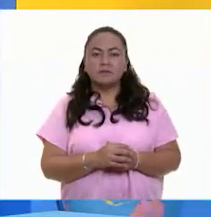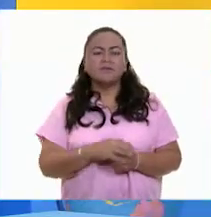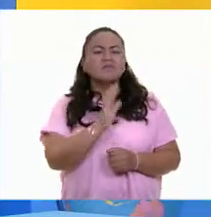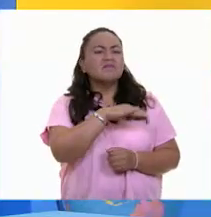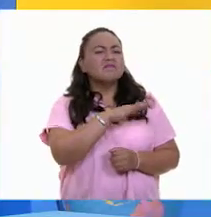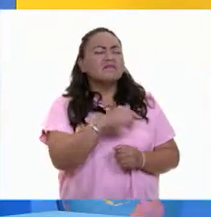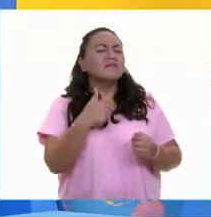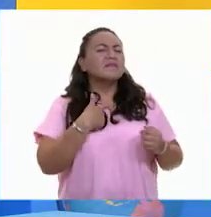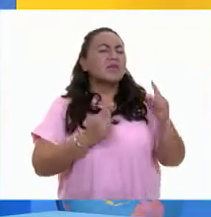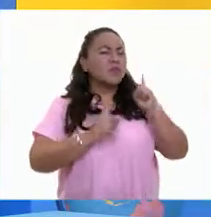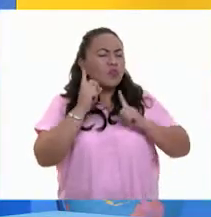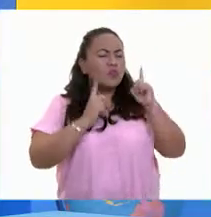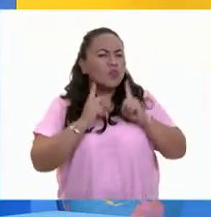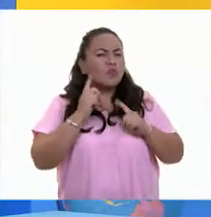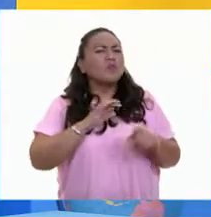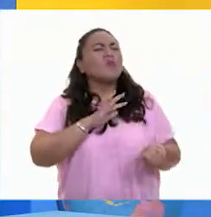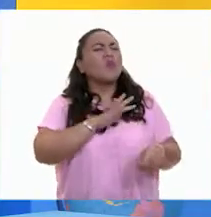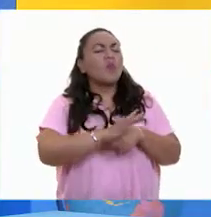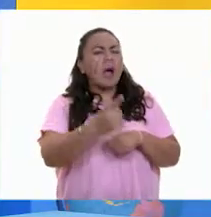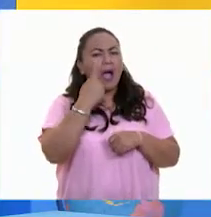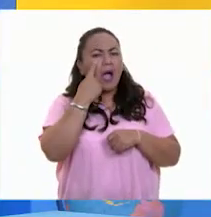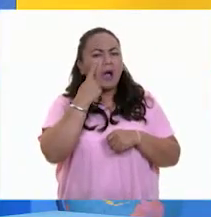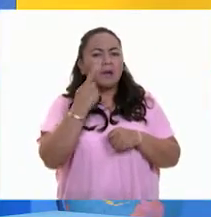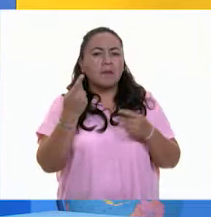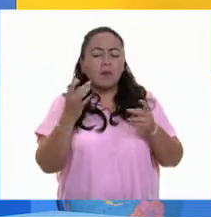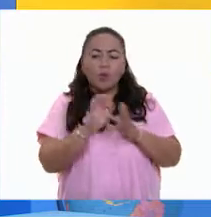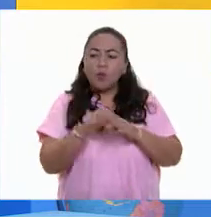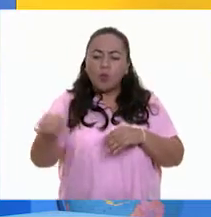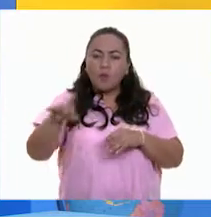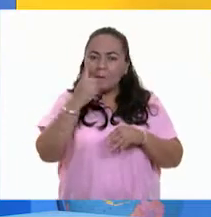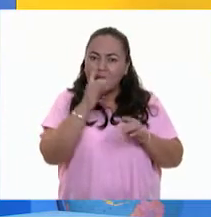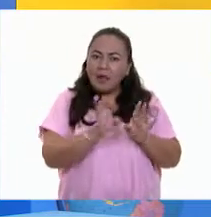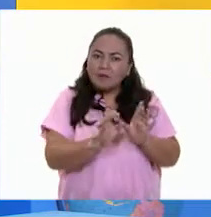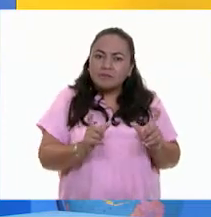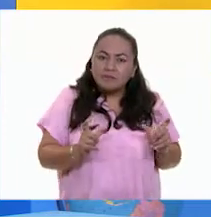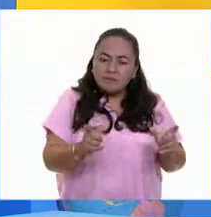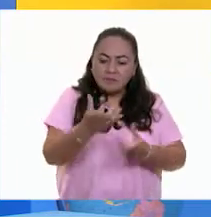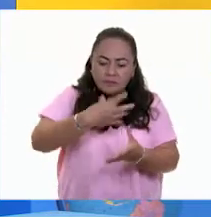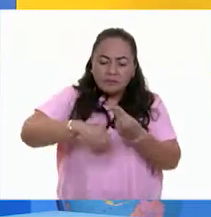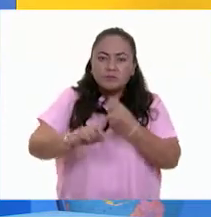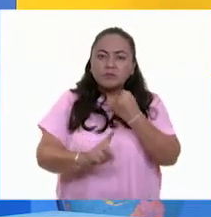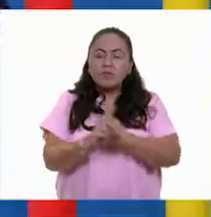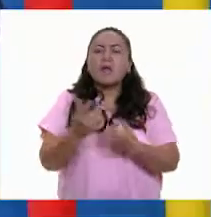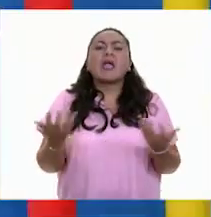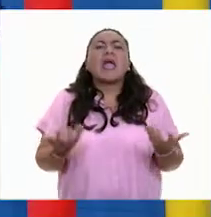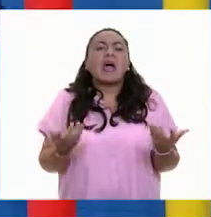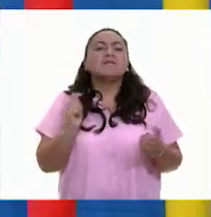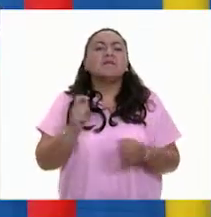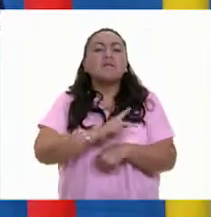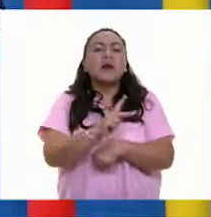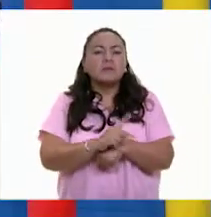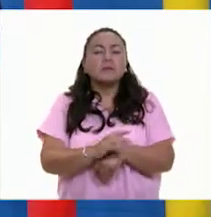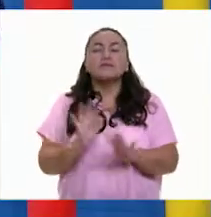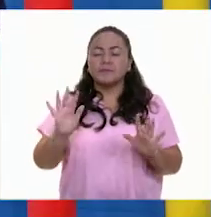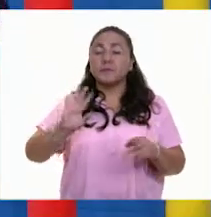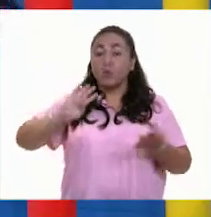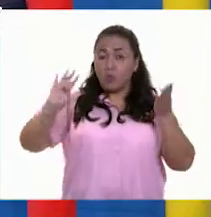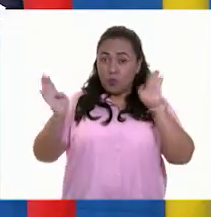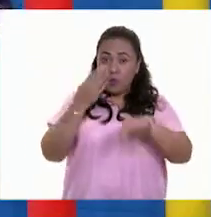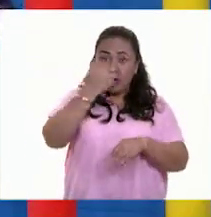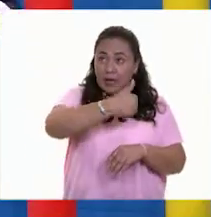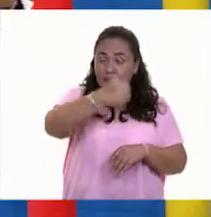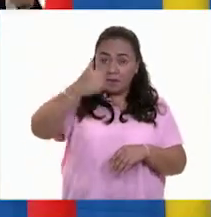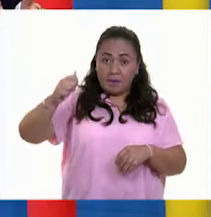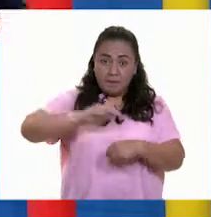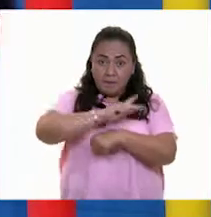duda. ¿Qué acciones realizan los países para mitigar los efectos económicos de los desastres? Bueno, a nivel mundial, cada